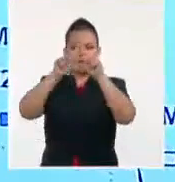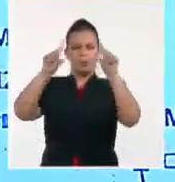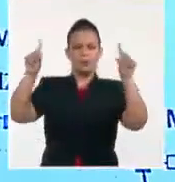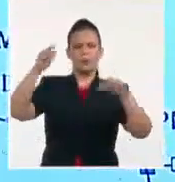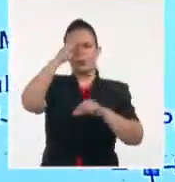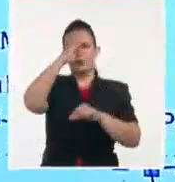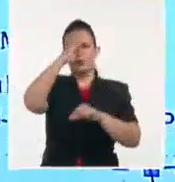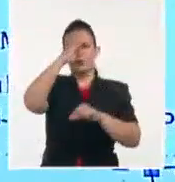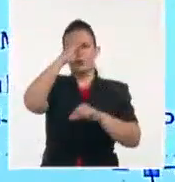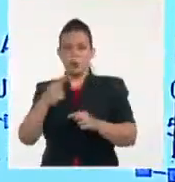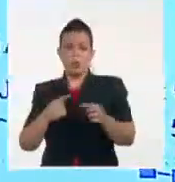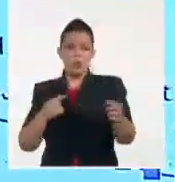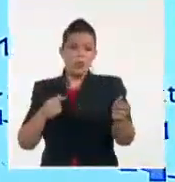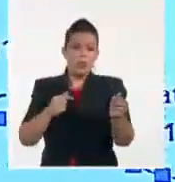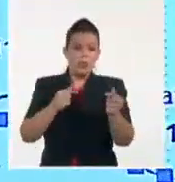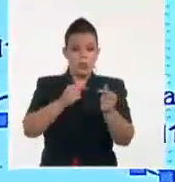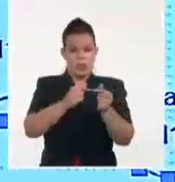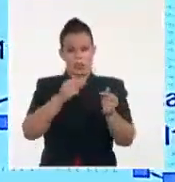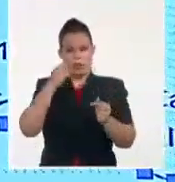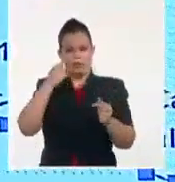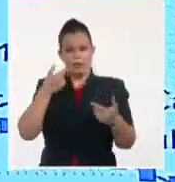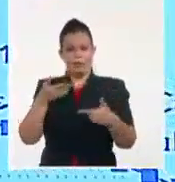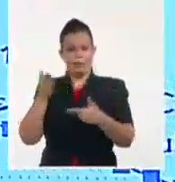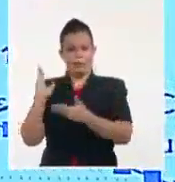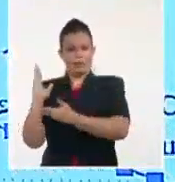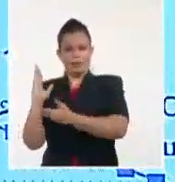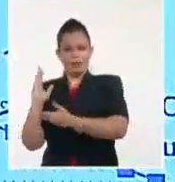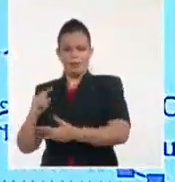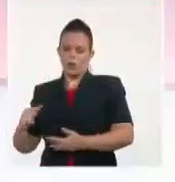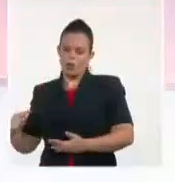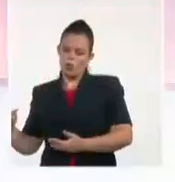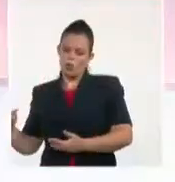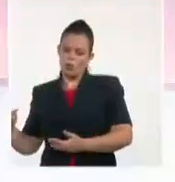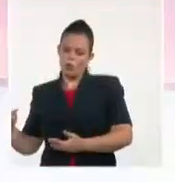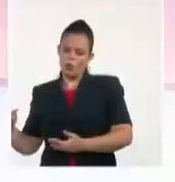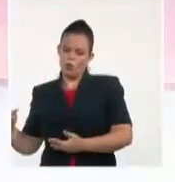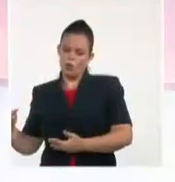país hasta donde se encuentra en este momento.